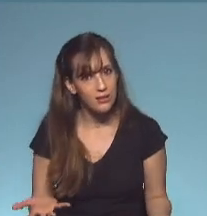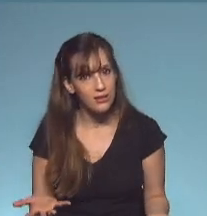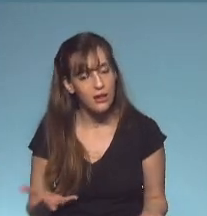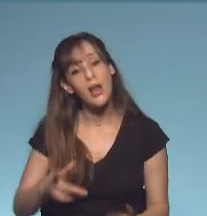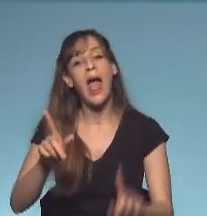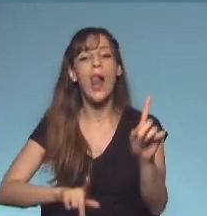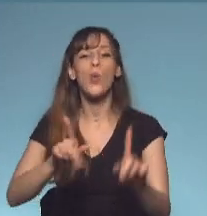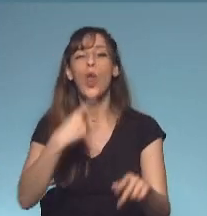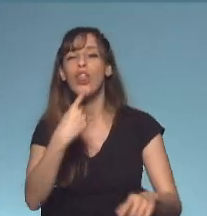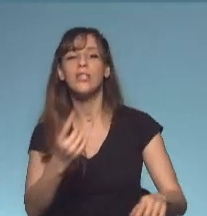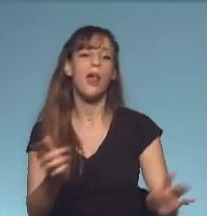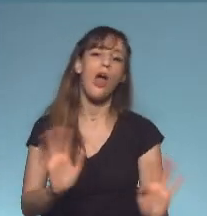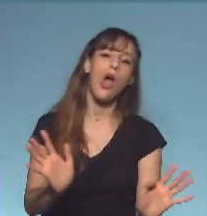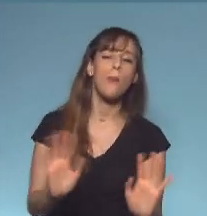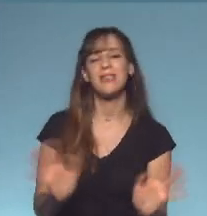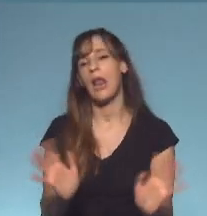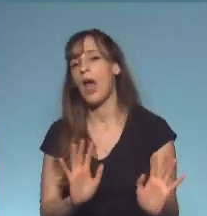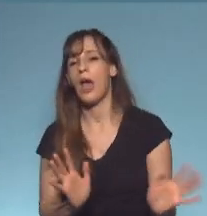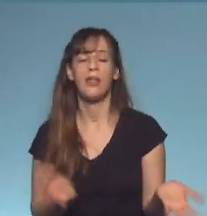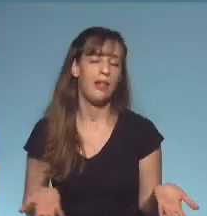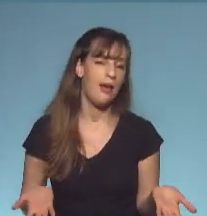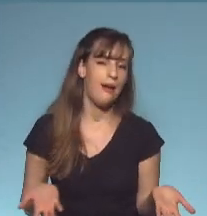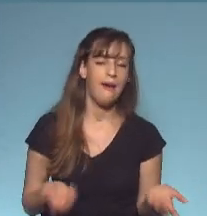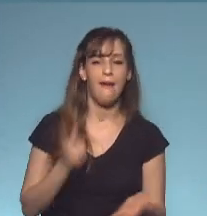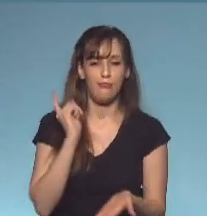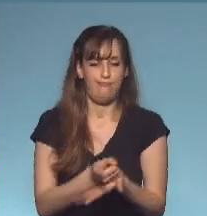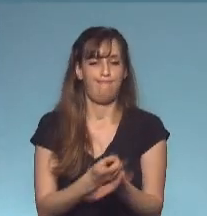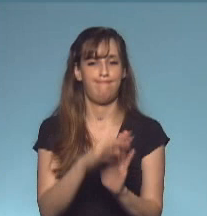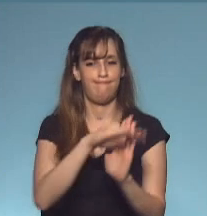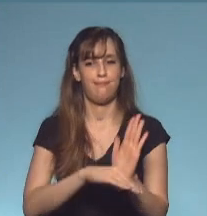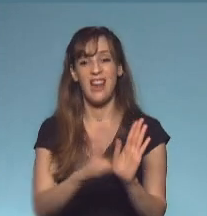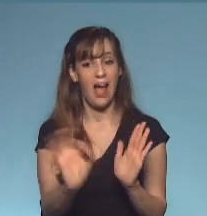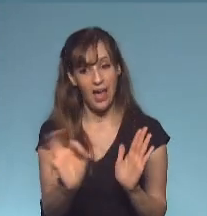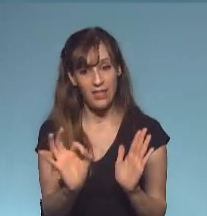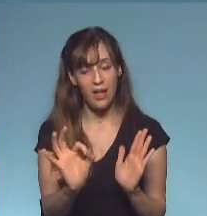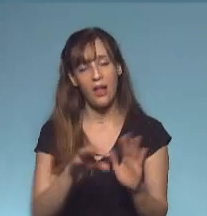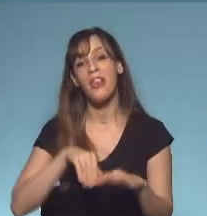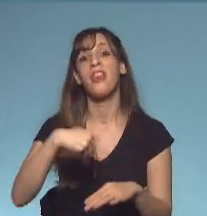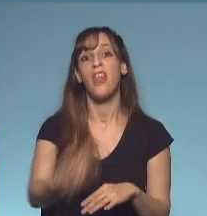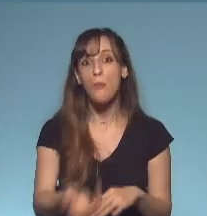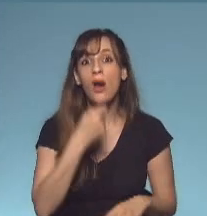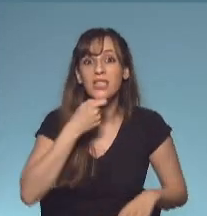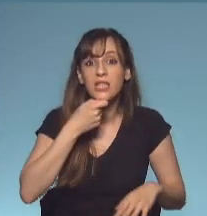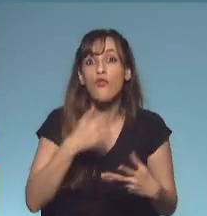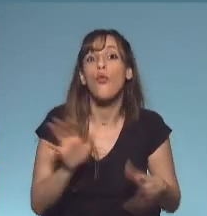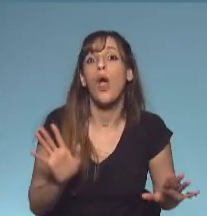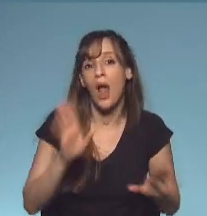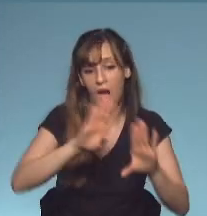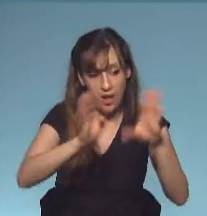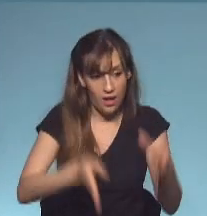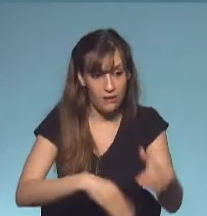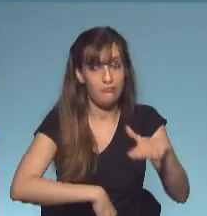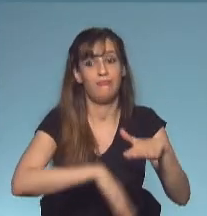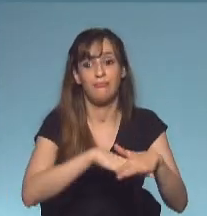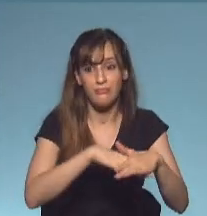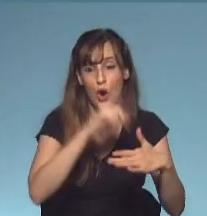que ahora no hay que hacer nada y que no pongamos ningún tipo de medida, son los mismos que después, si desborda el sistema sanitario, van a venir a